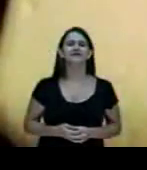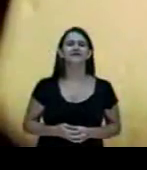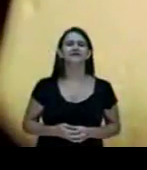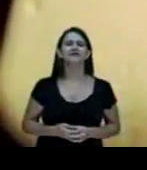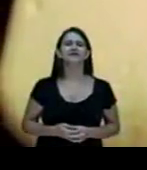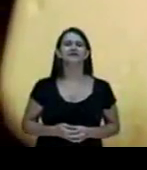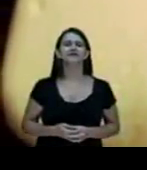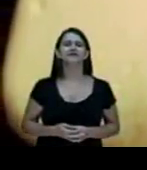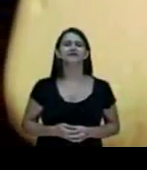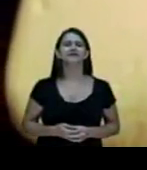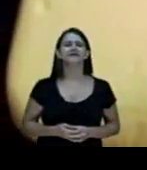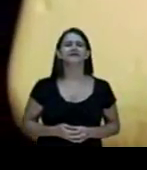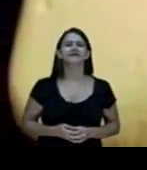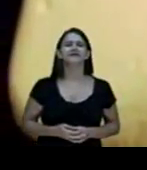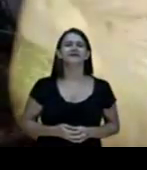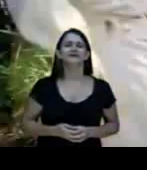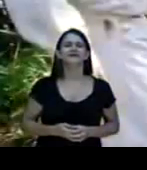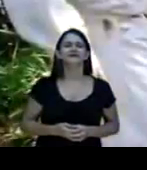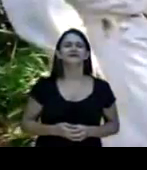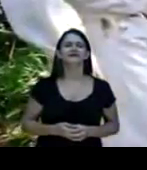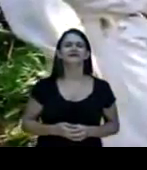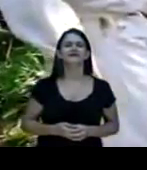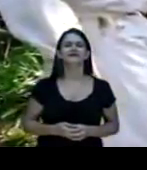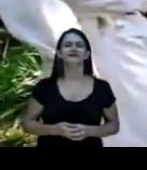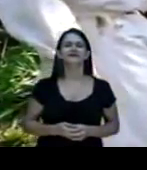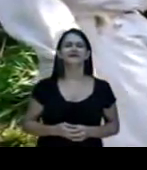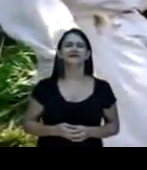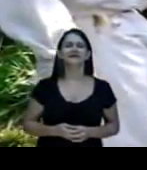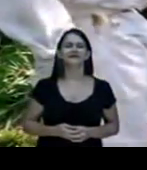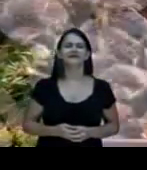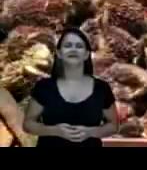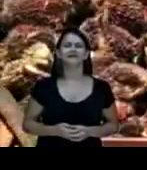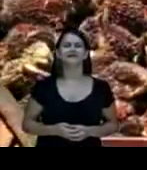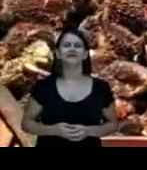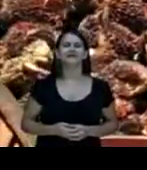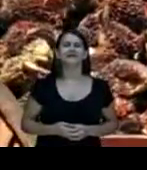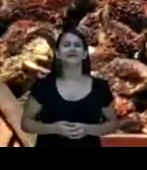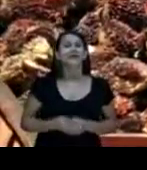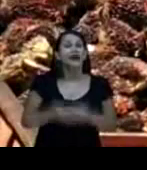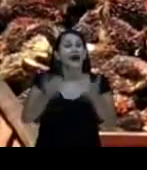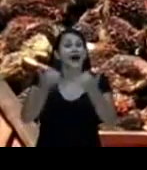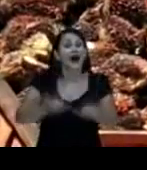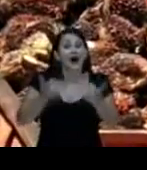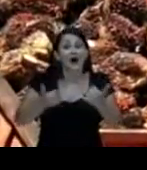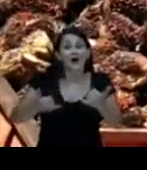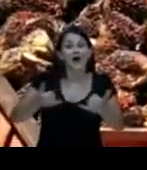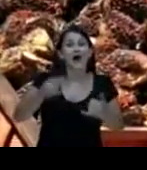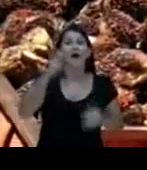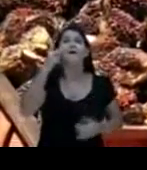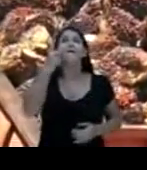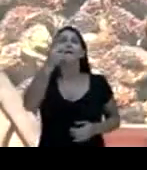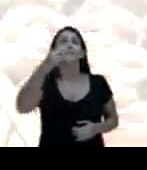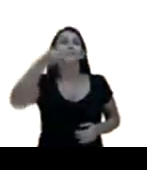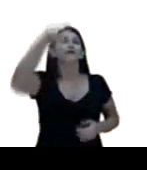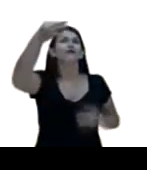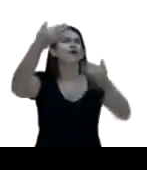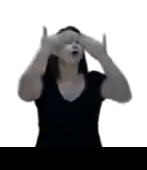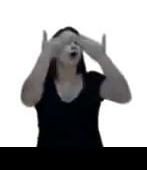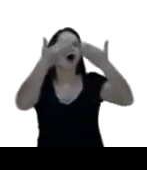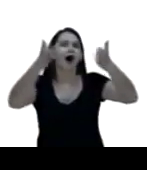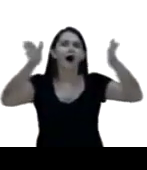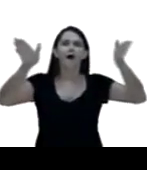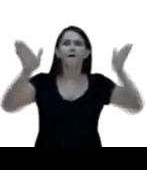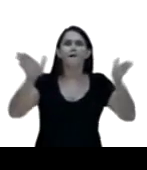sido socios estratégicos porque es un trabajo muy amplio y como ellos están bien estructurados en sus cantones respectivos, ha sido